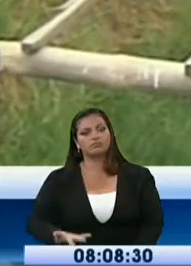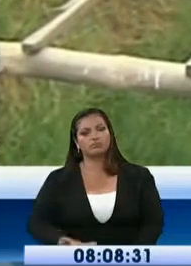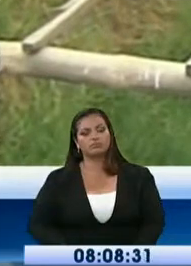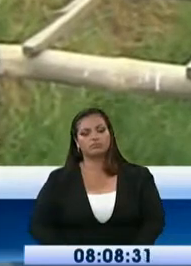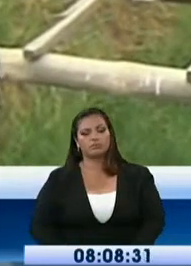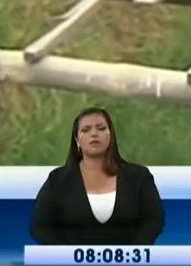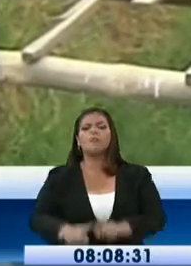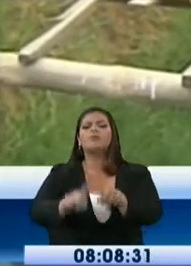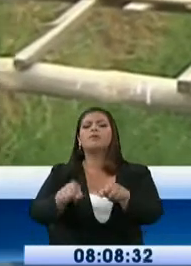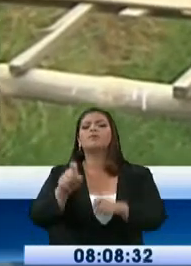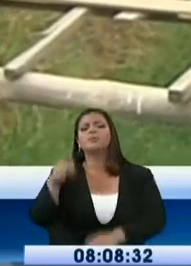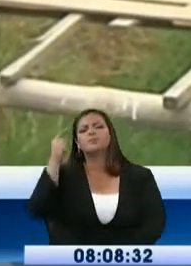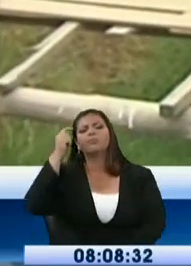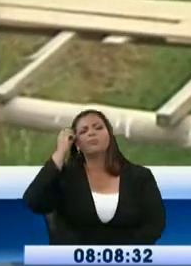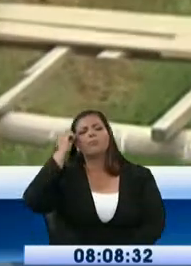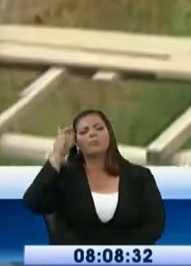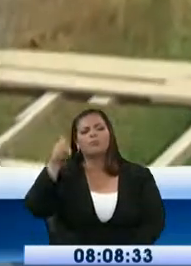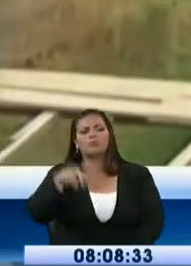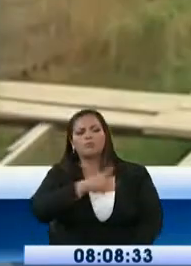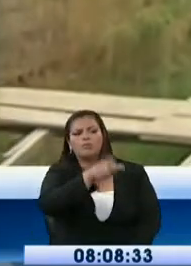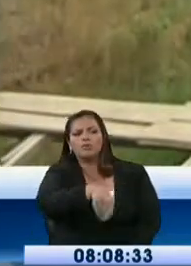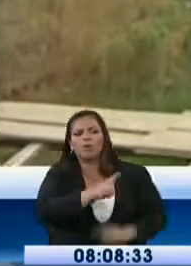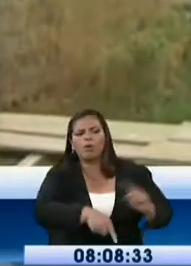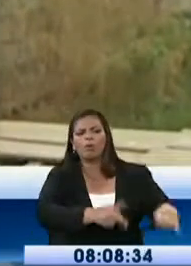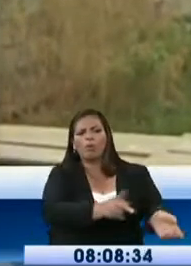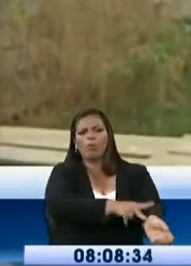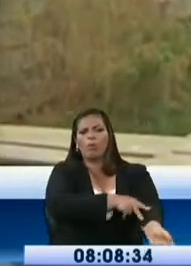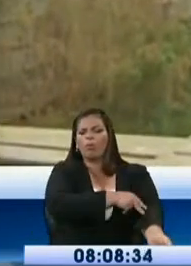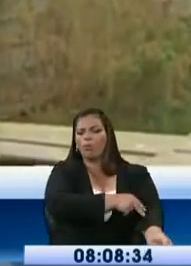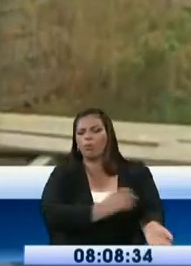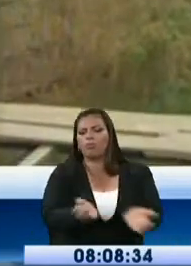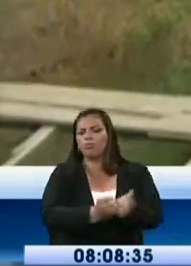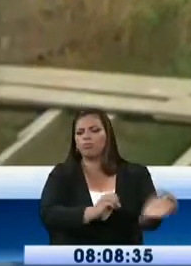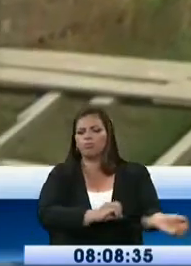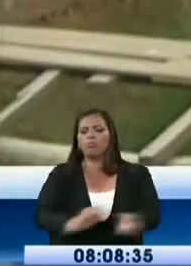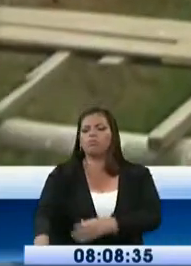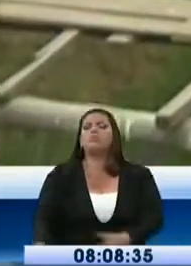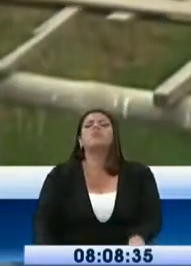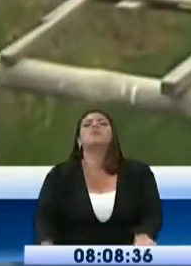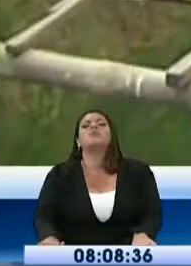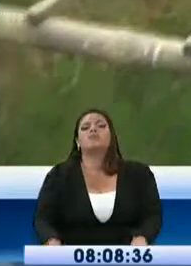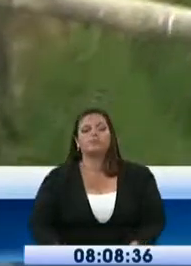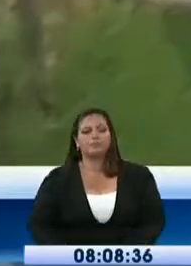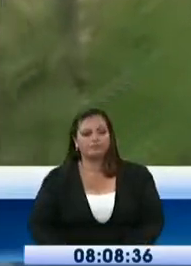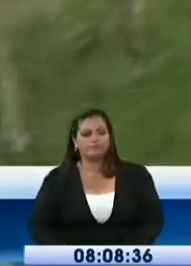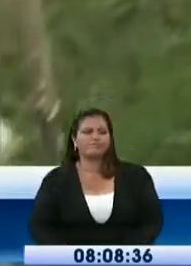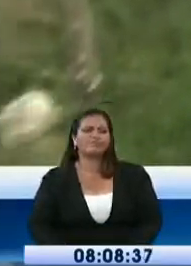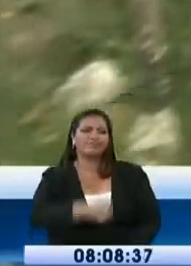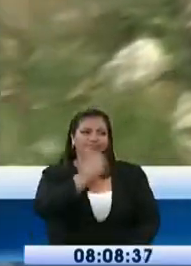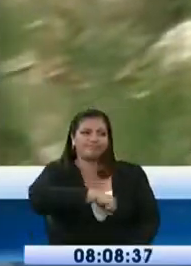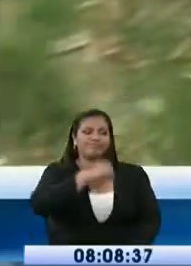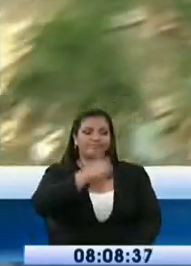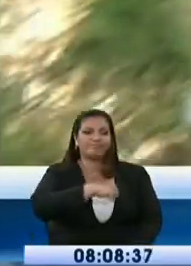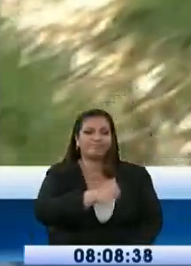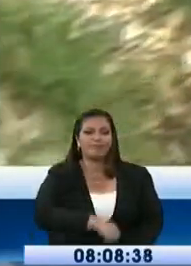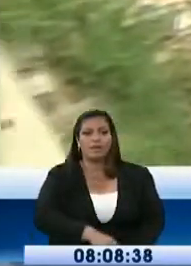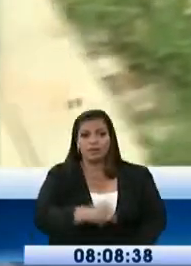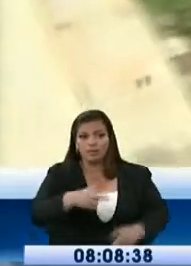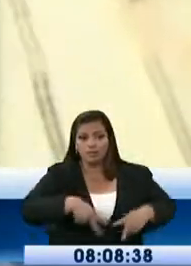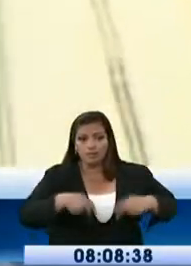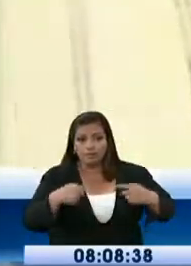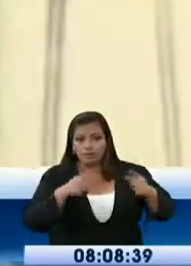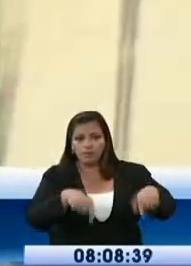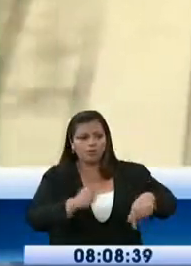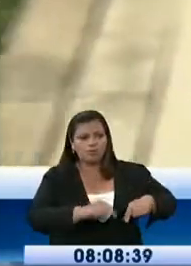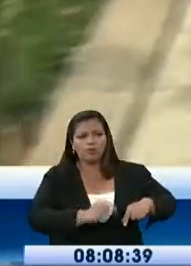que bota basura acá? Tienen un desaseo aquí, o sea, vienen y botan la basura. A veces son personas de otros lados que